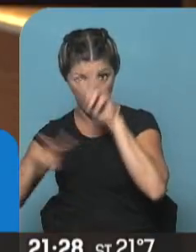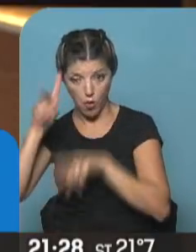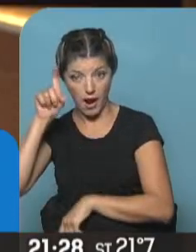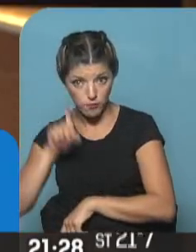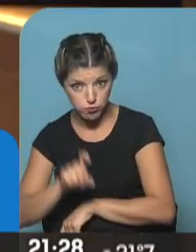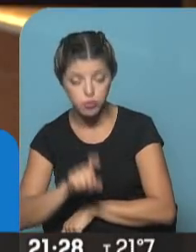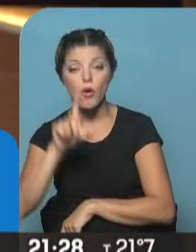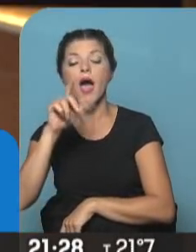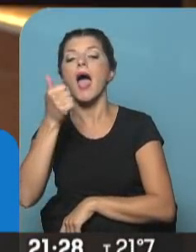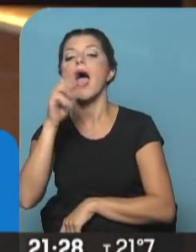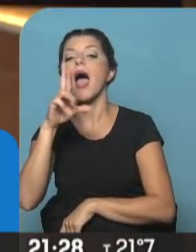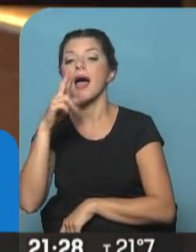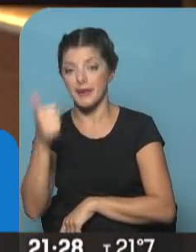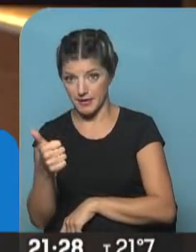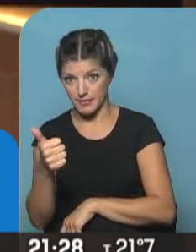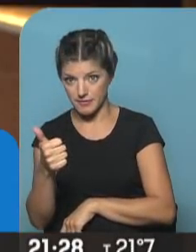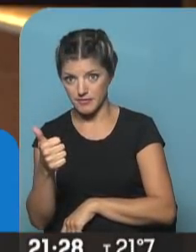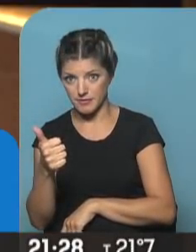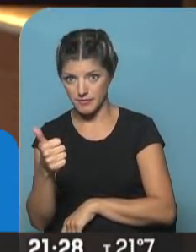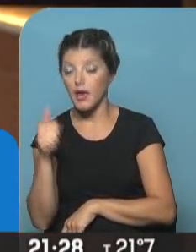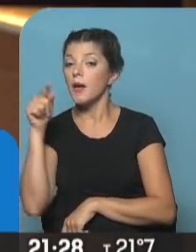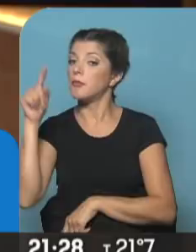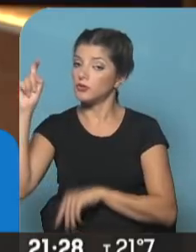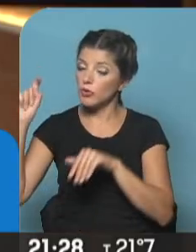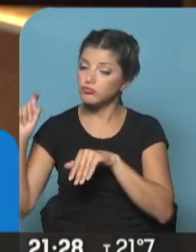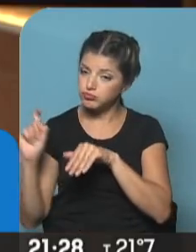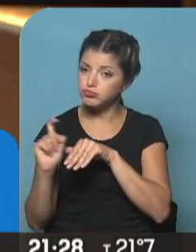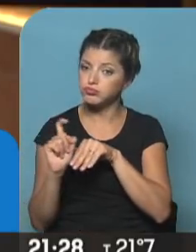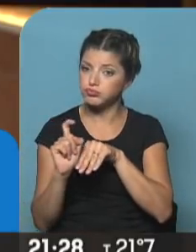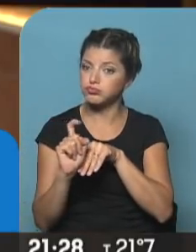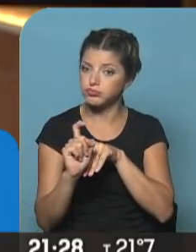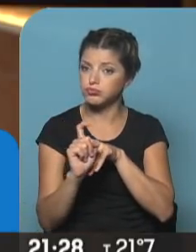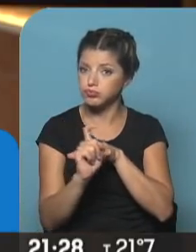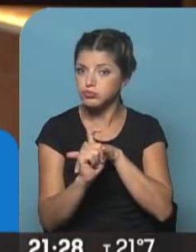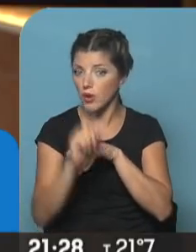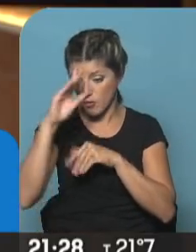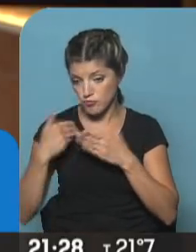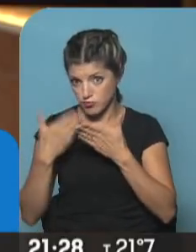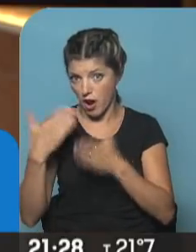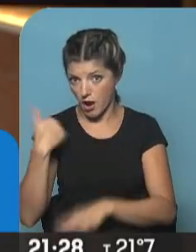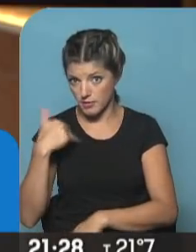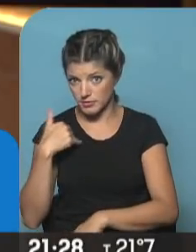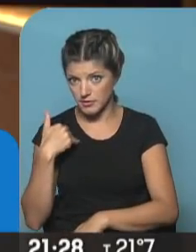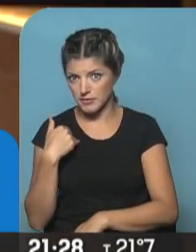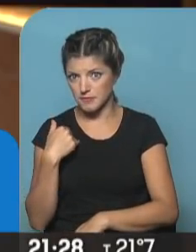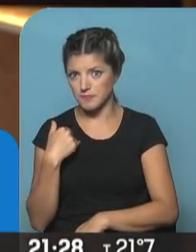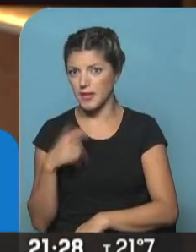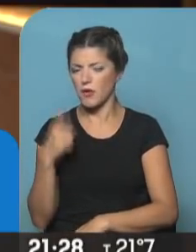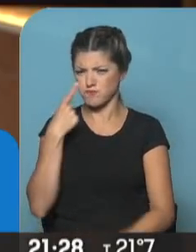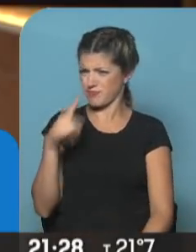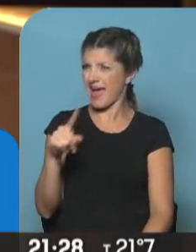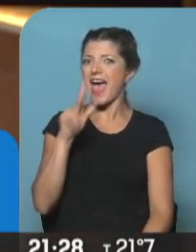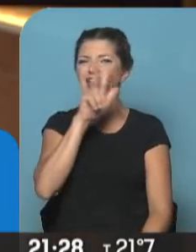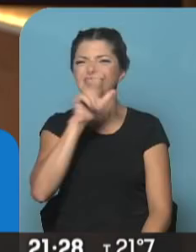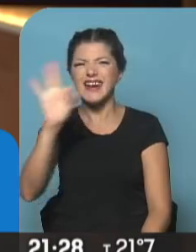en avión, pero el submarino vino navegando con tripulación argentina, en una cosa poco usual, estuvieron 30